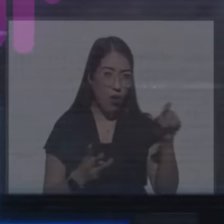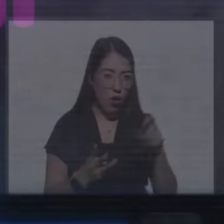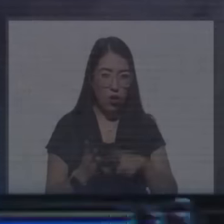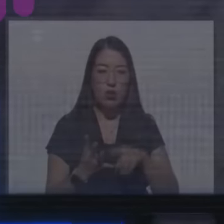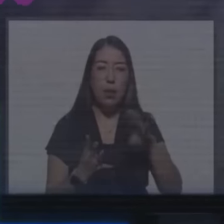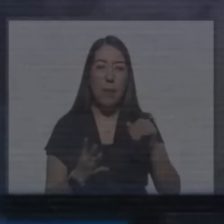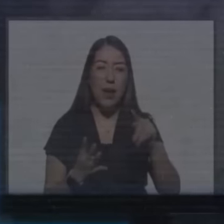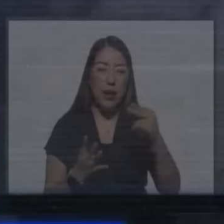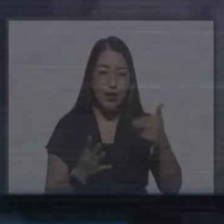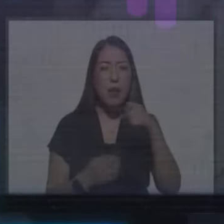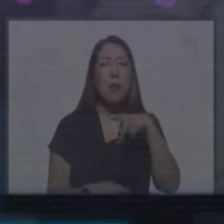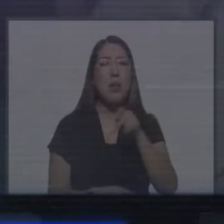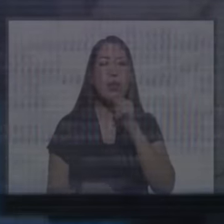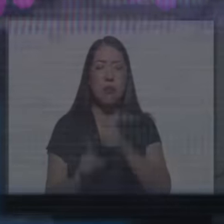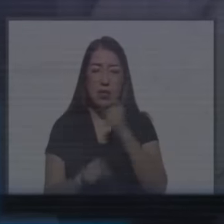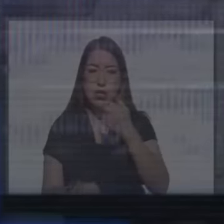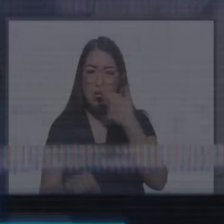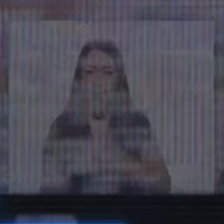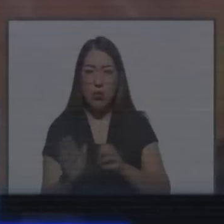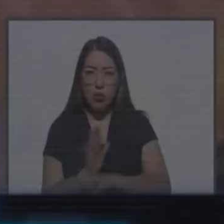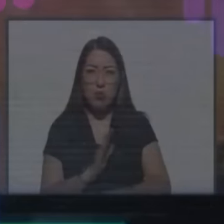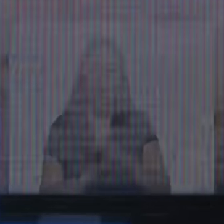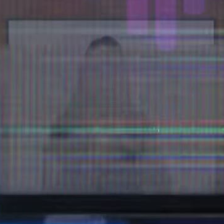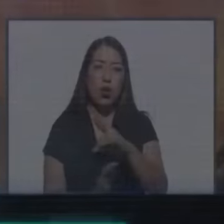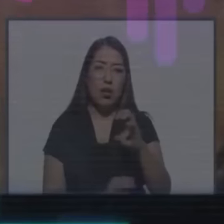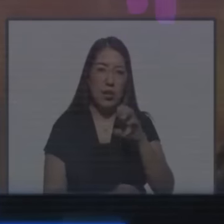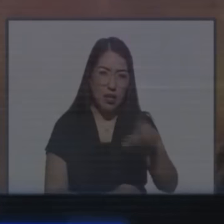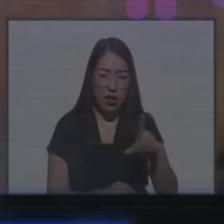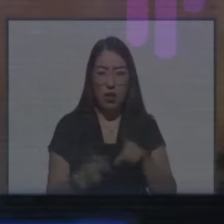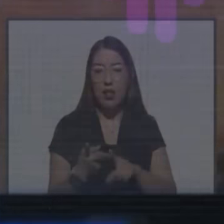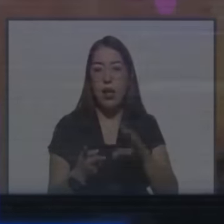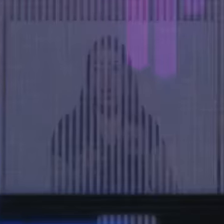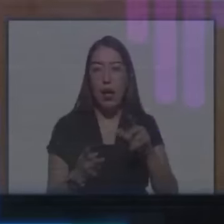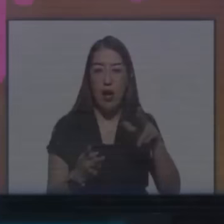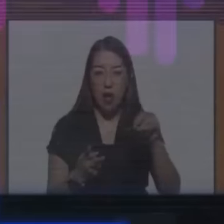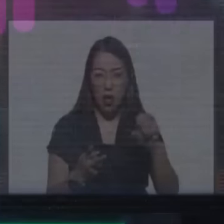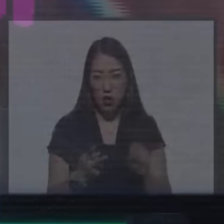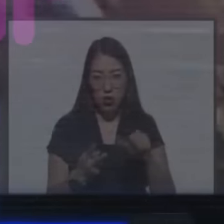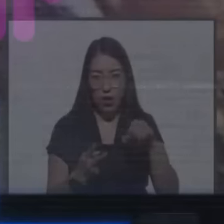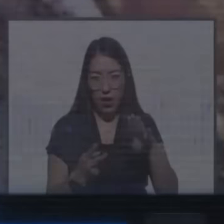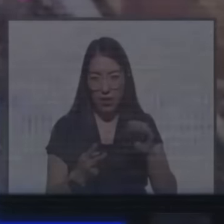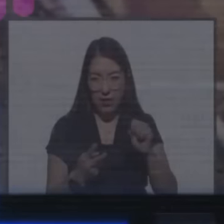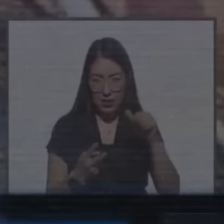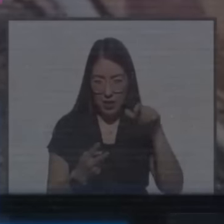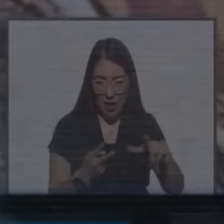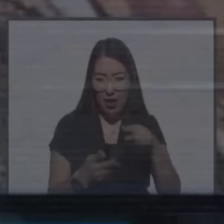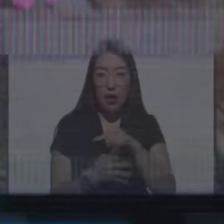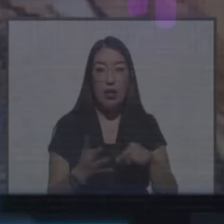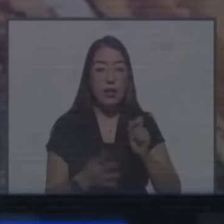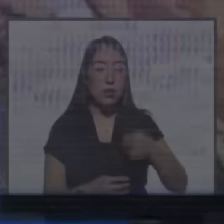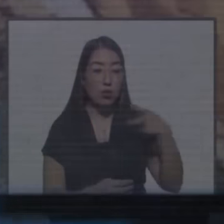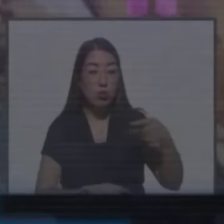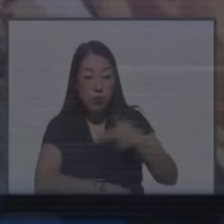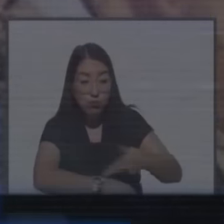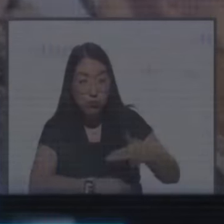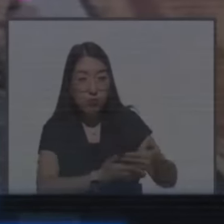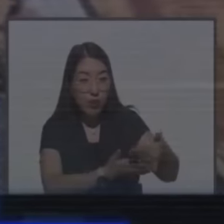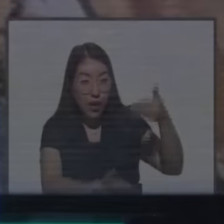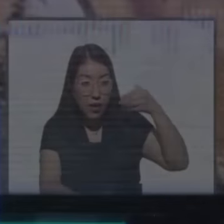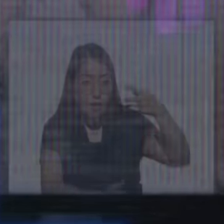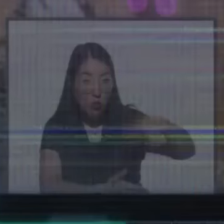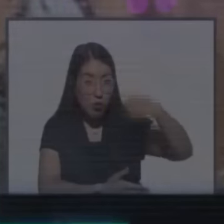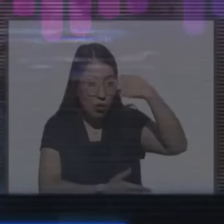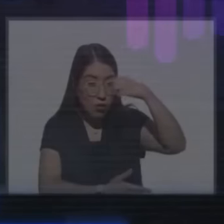pero también secretarios de gobernación como Santiago Quil Miranda, Carlos Abascal Carranza, que ocultaron el expediente criminal de Genaro García